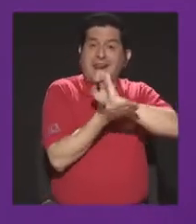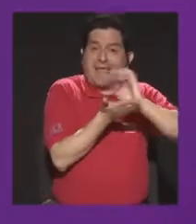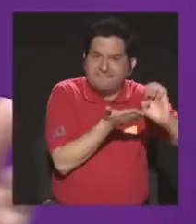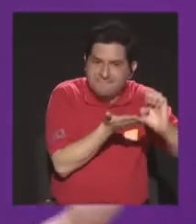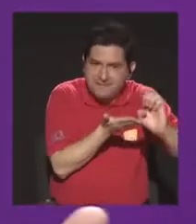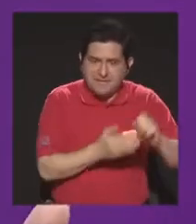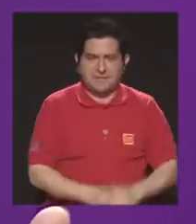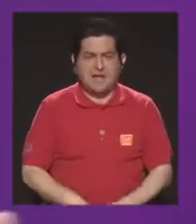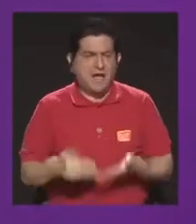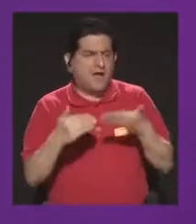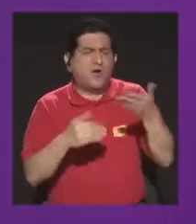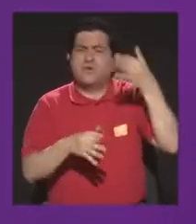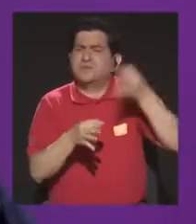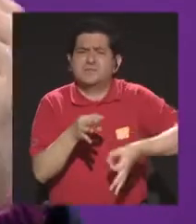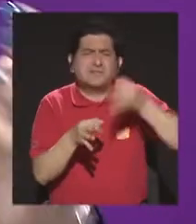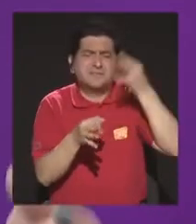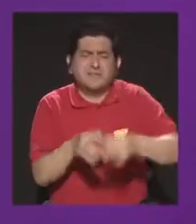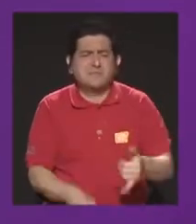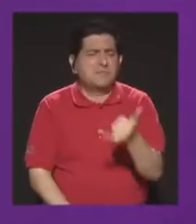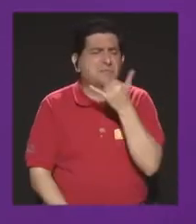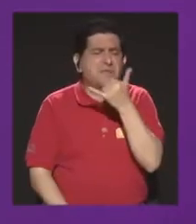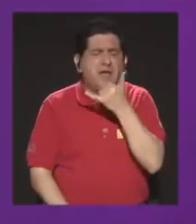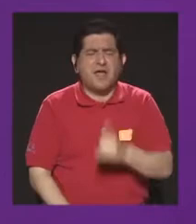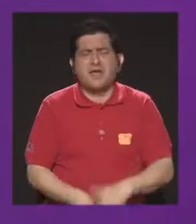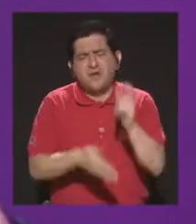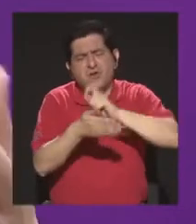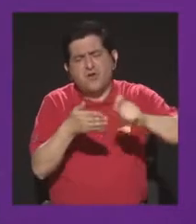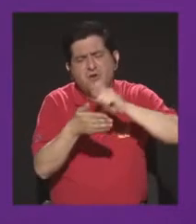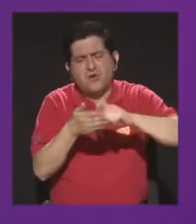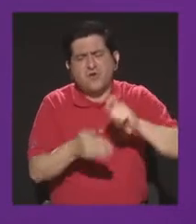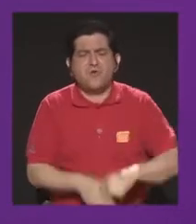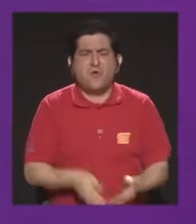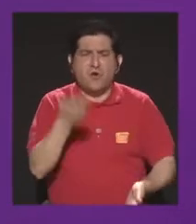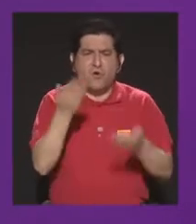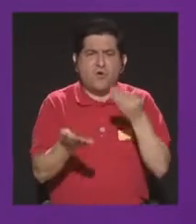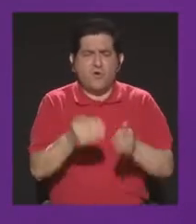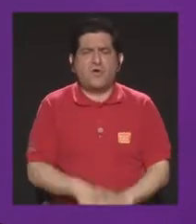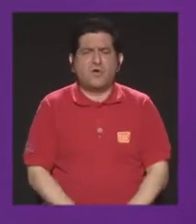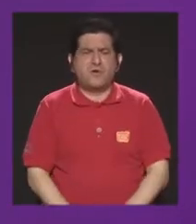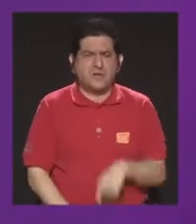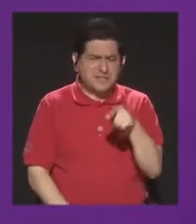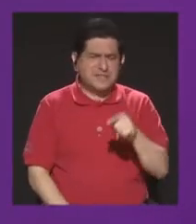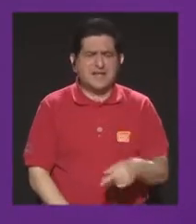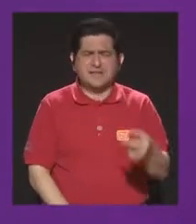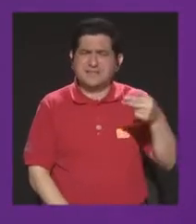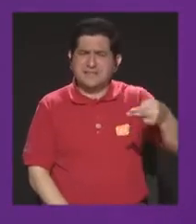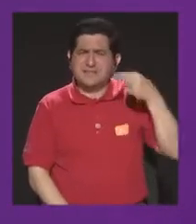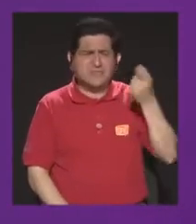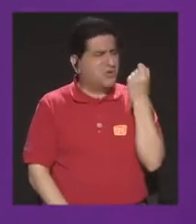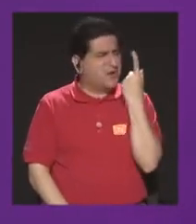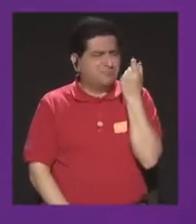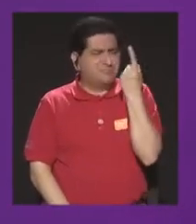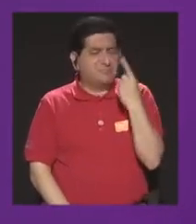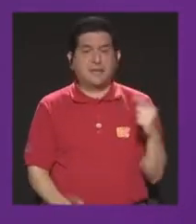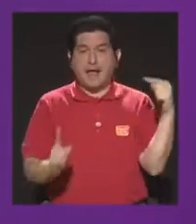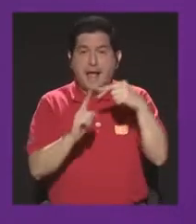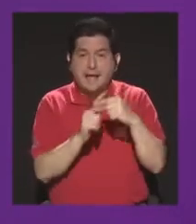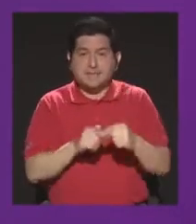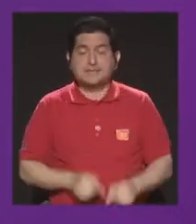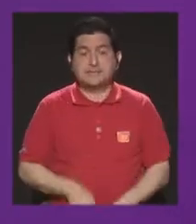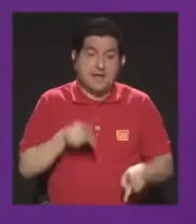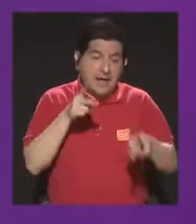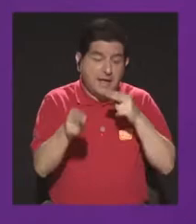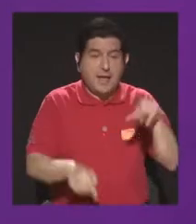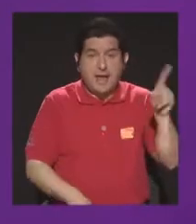se utilice, desde cosas muy simples como errores de ortografía, de gramática o de sintaxis que dificulten que la historia se entienda, hasta editar